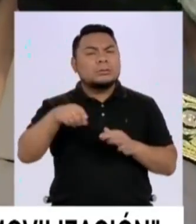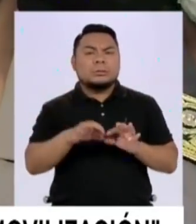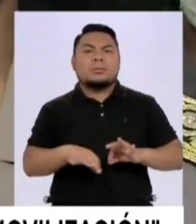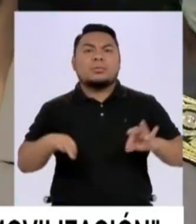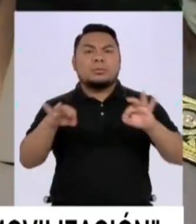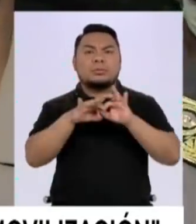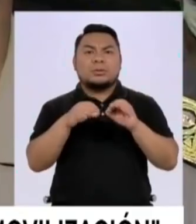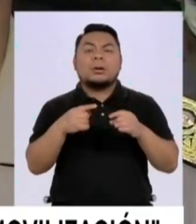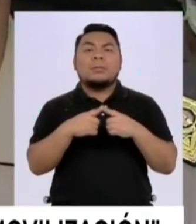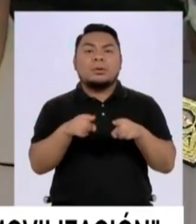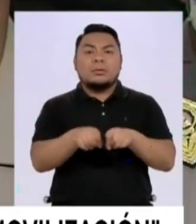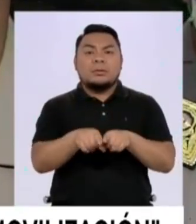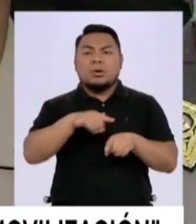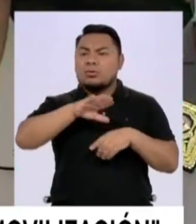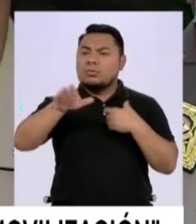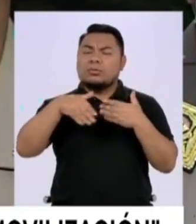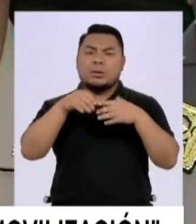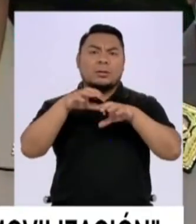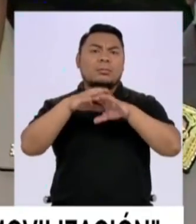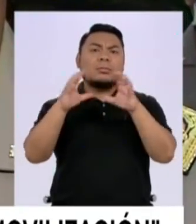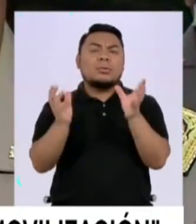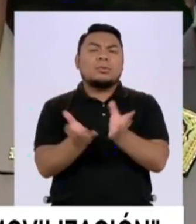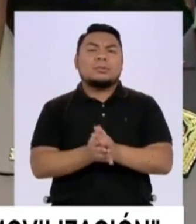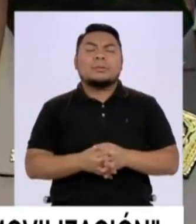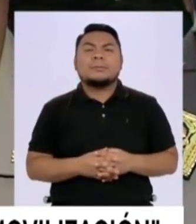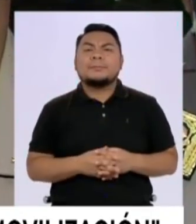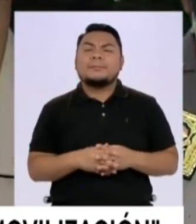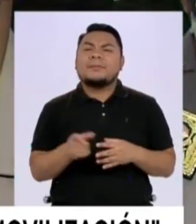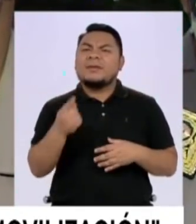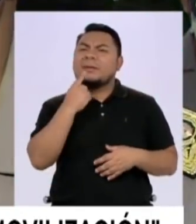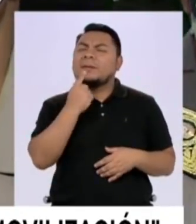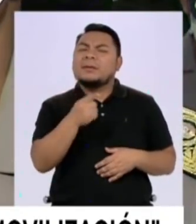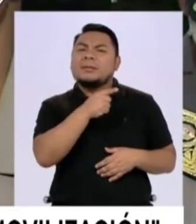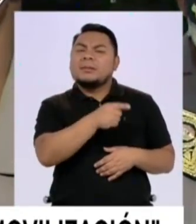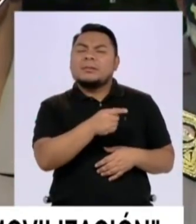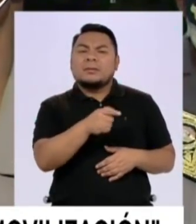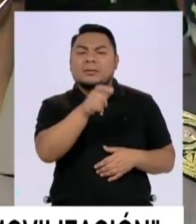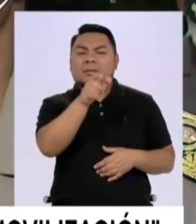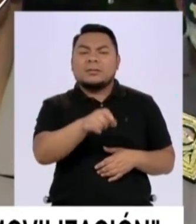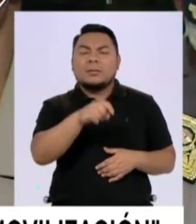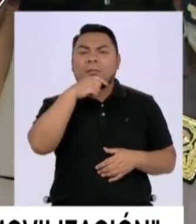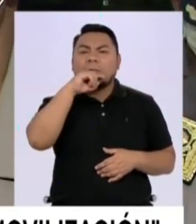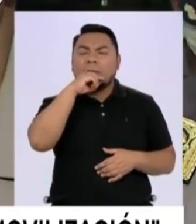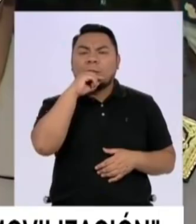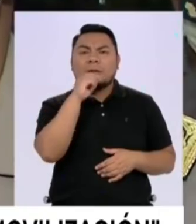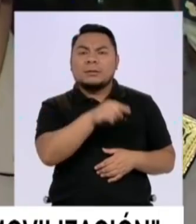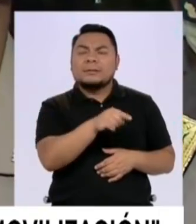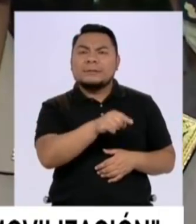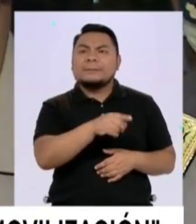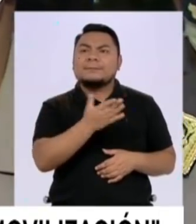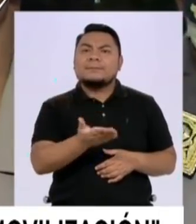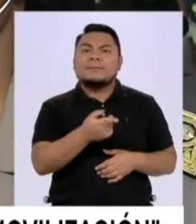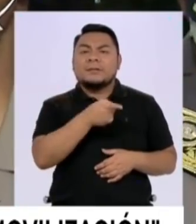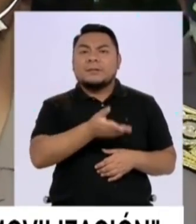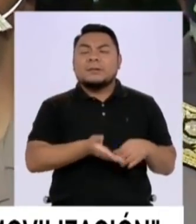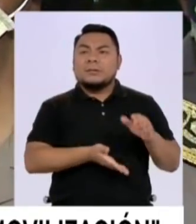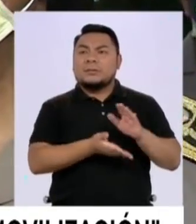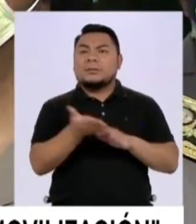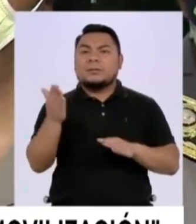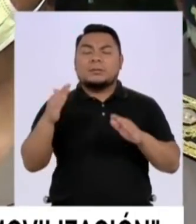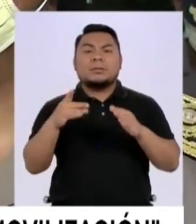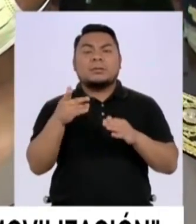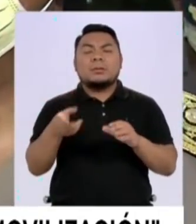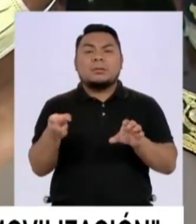también del mundo. Ahí se difundió también en un medio de comunicación el caso de una señorita que supuestamente iba a ser trasladada por